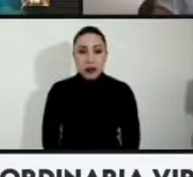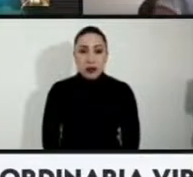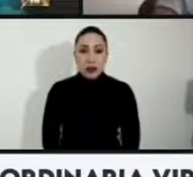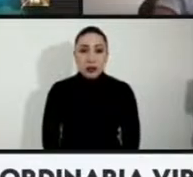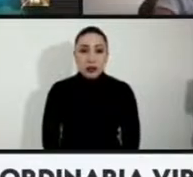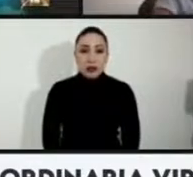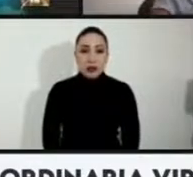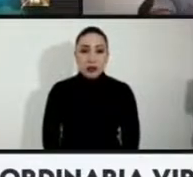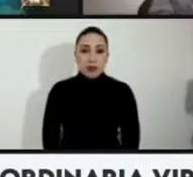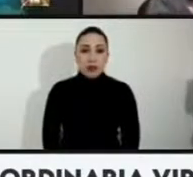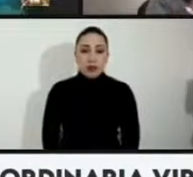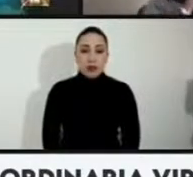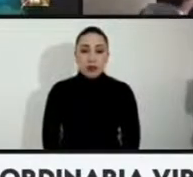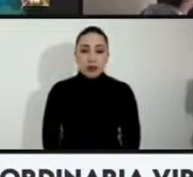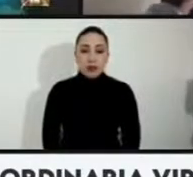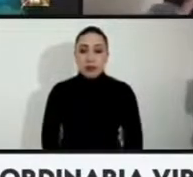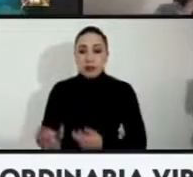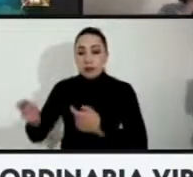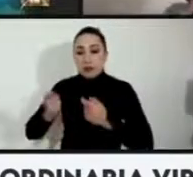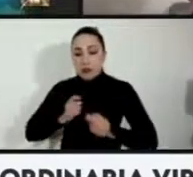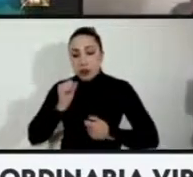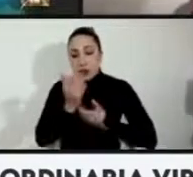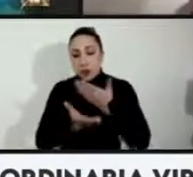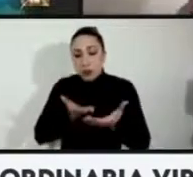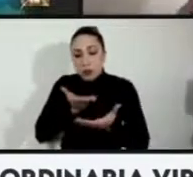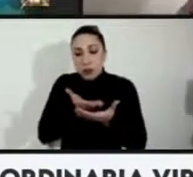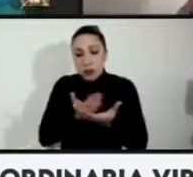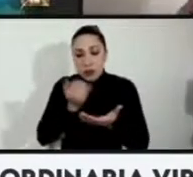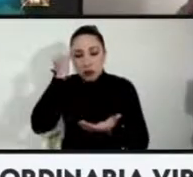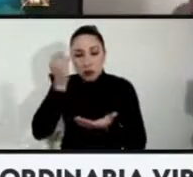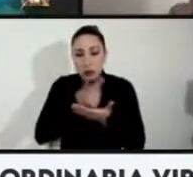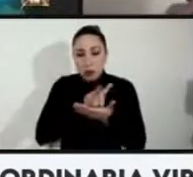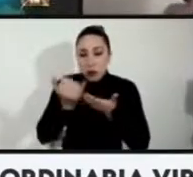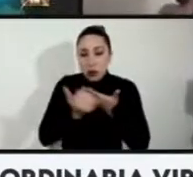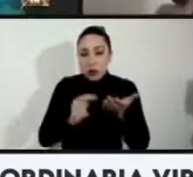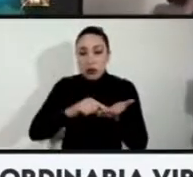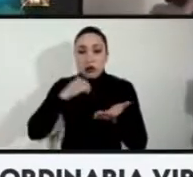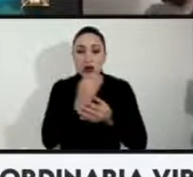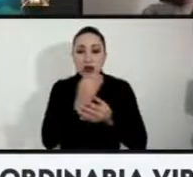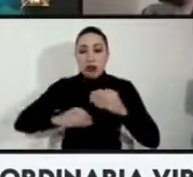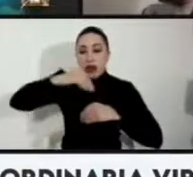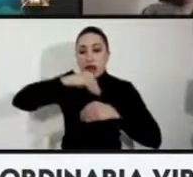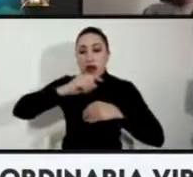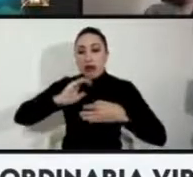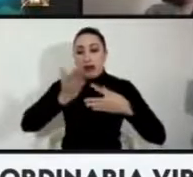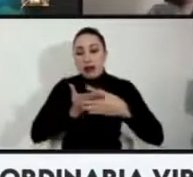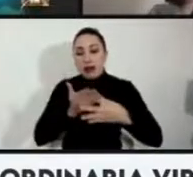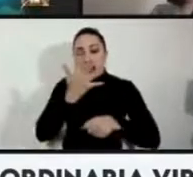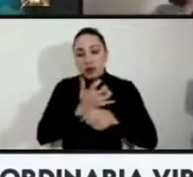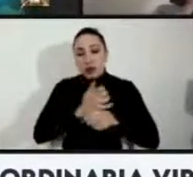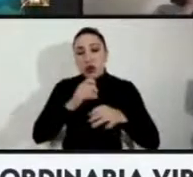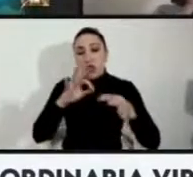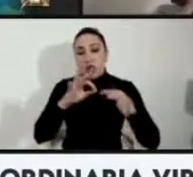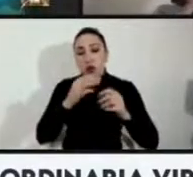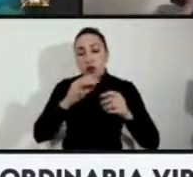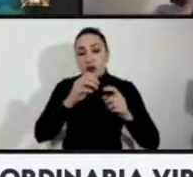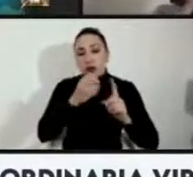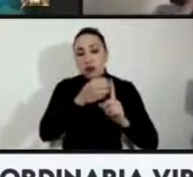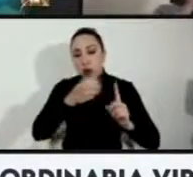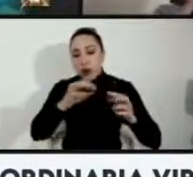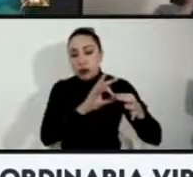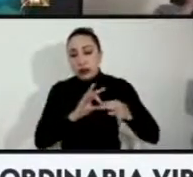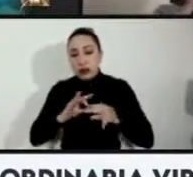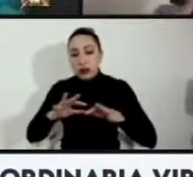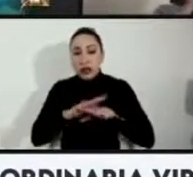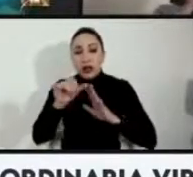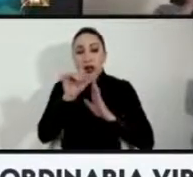Se recibió una iniciativa con proyecto de decreto por el que se adiciona una fracción 5 recorriéndose las subsecuentes al apartado B del artículo 282